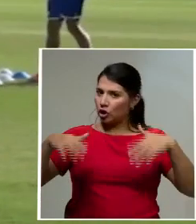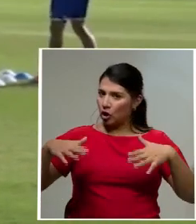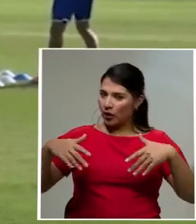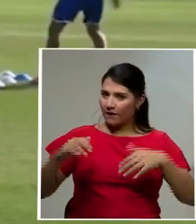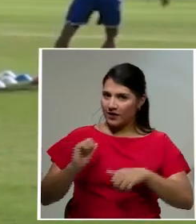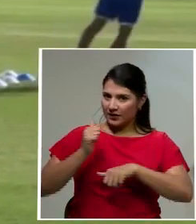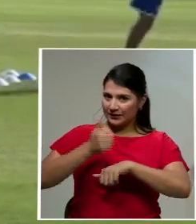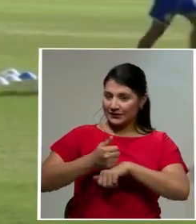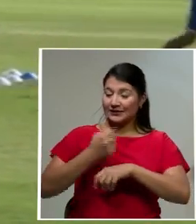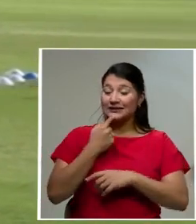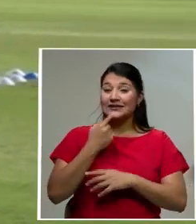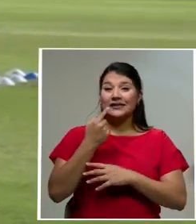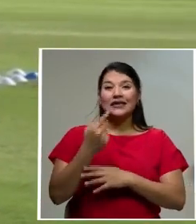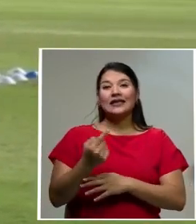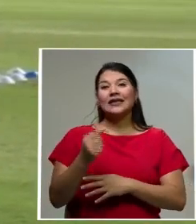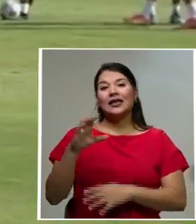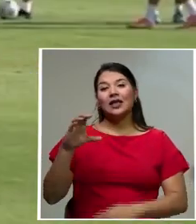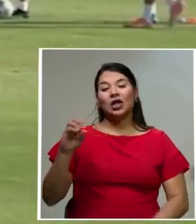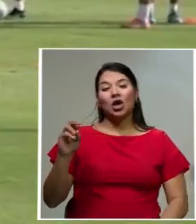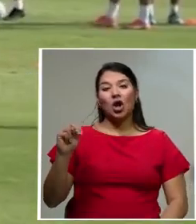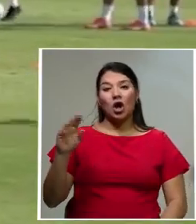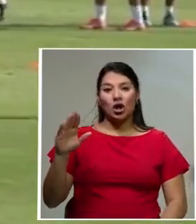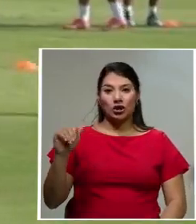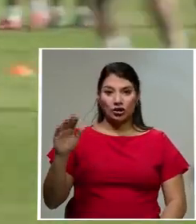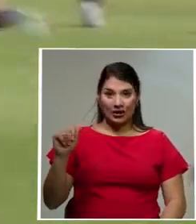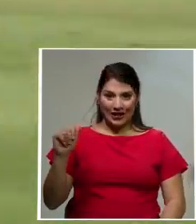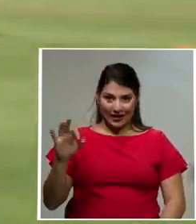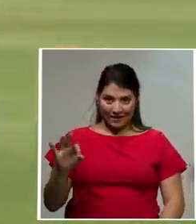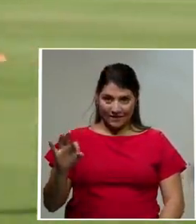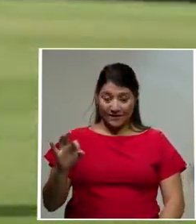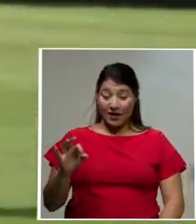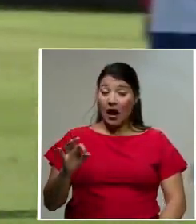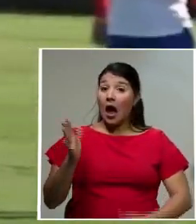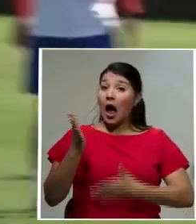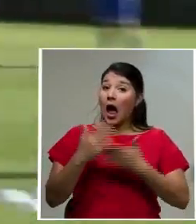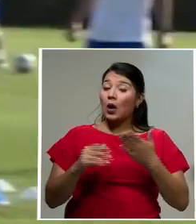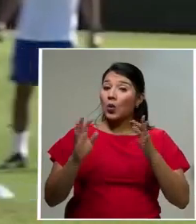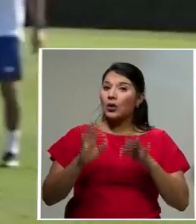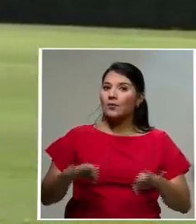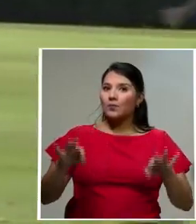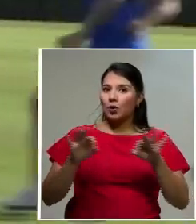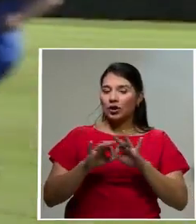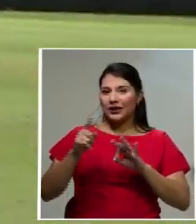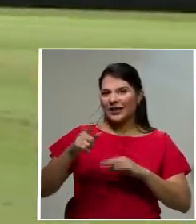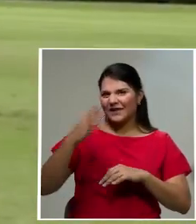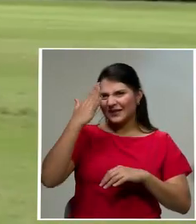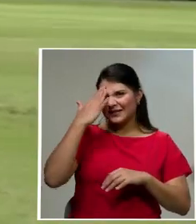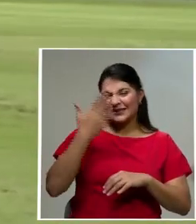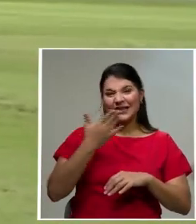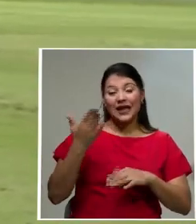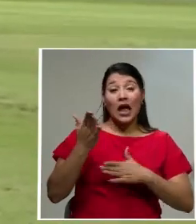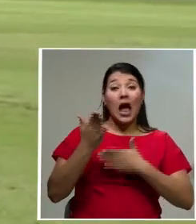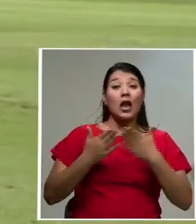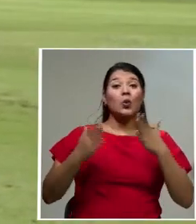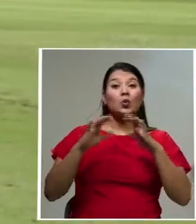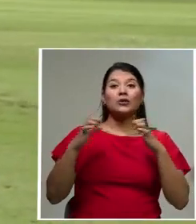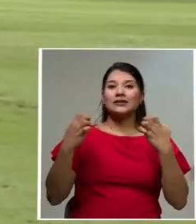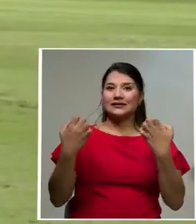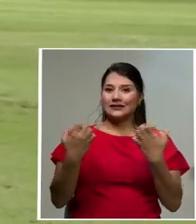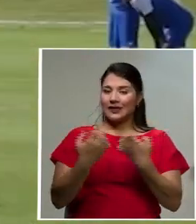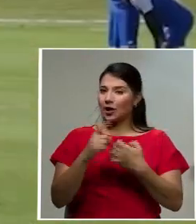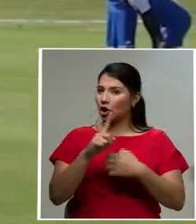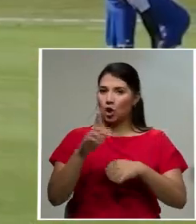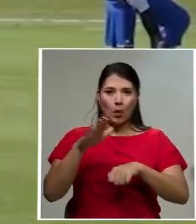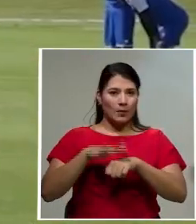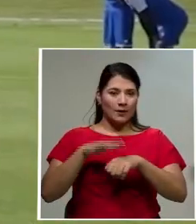adelante según dispuso la CONCACAF. Uno de los detalles a tomar en cuenta es que algunos estadios no tendrán presencia